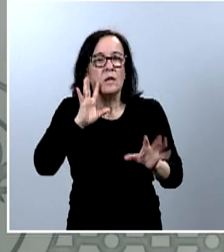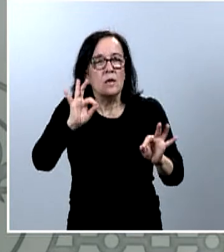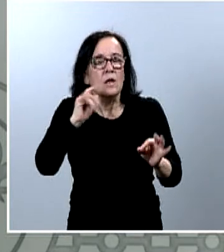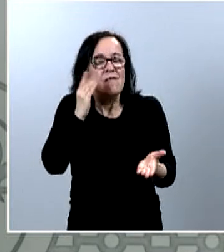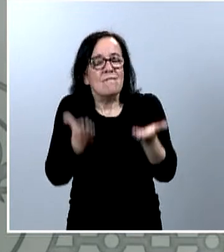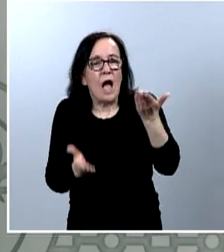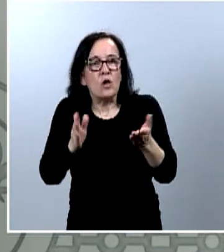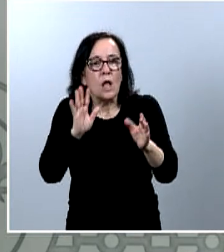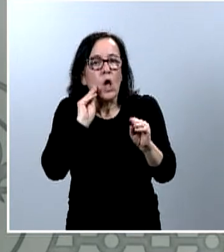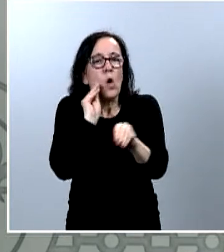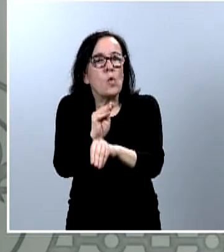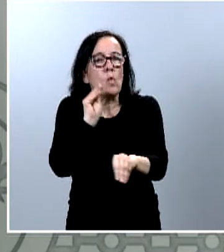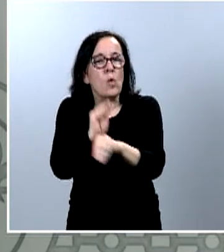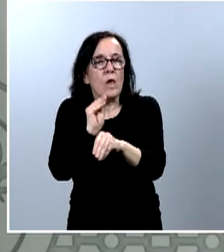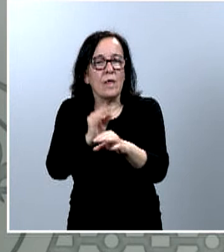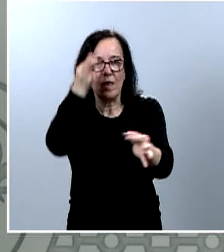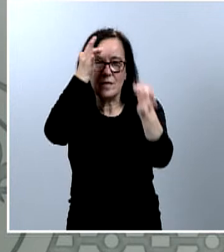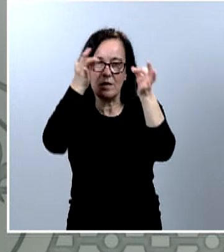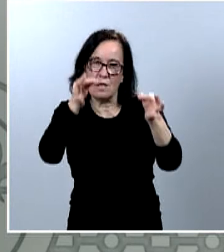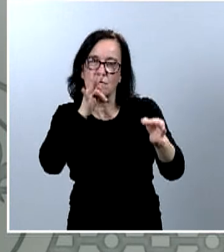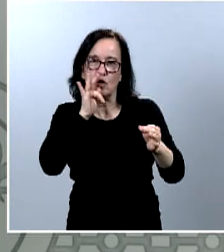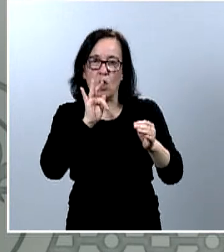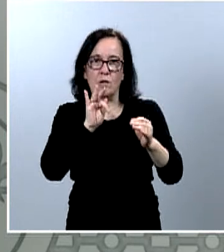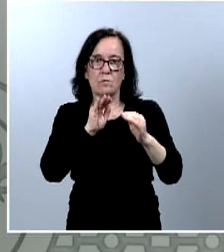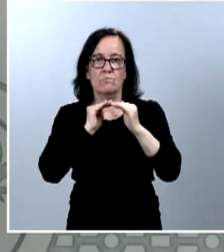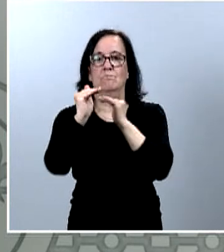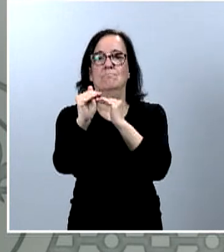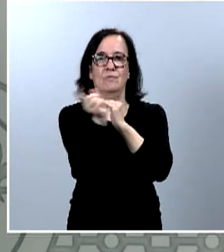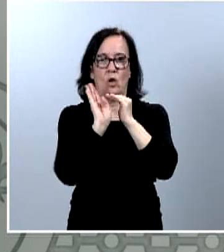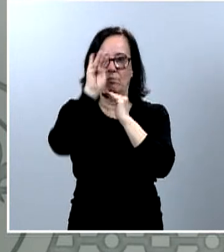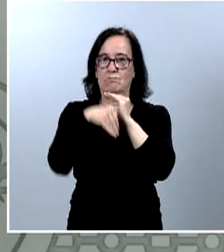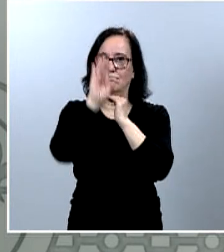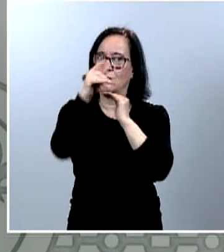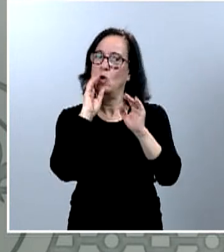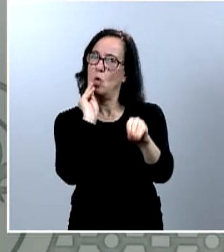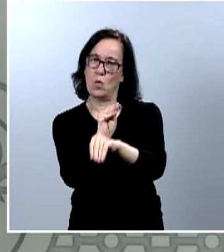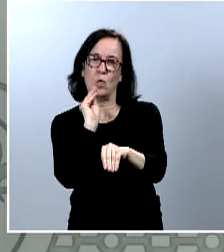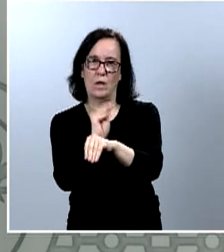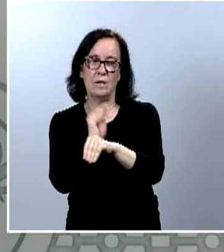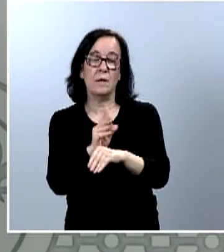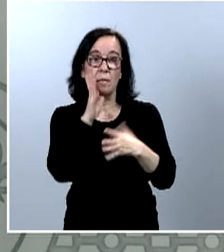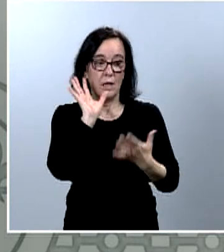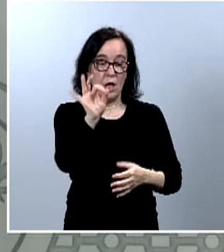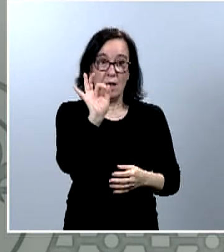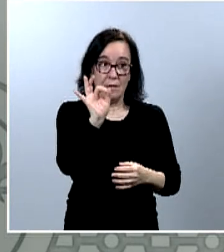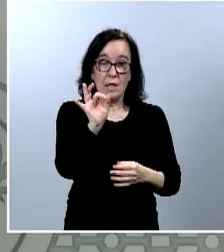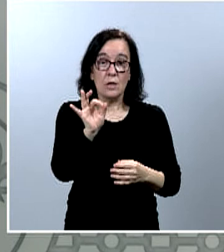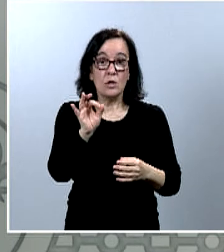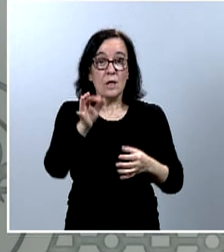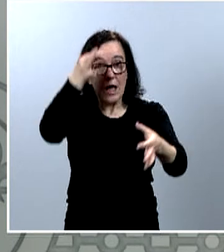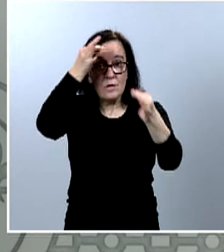mientras los datos tienen todavía esa inestabilidad que nos hace valorarlos con mucho cuidado. Pero sí que es cierto que los datos que